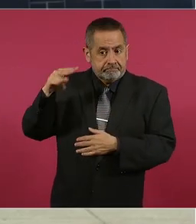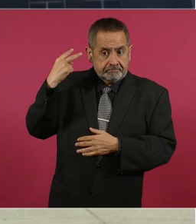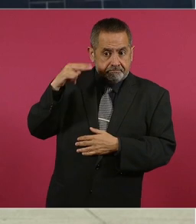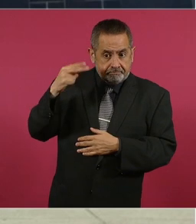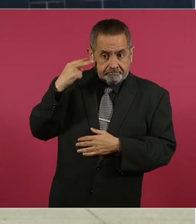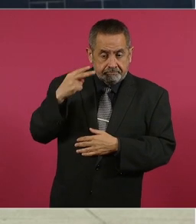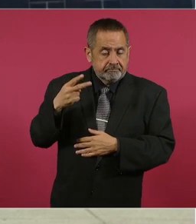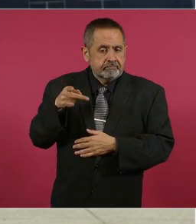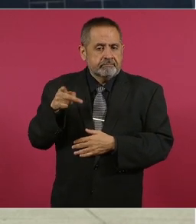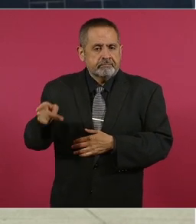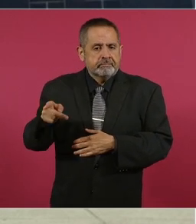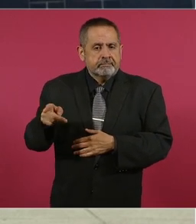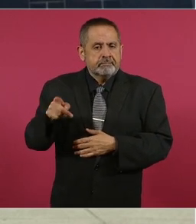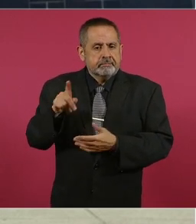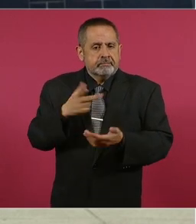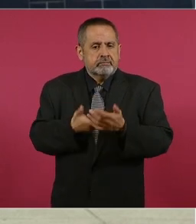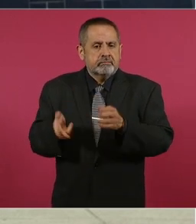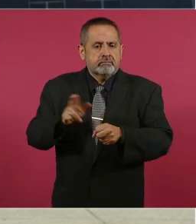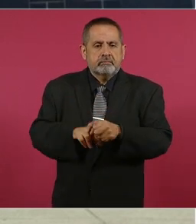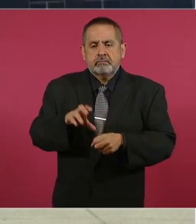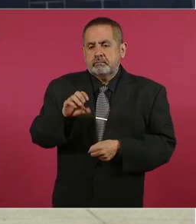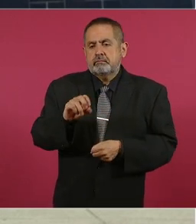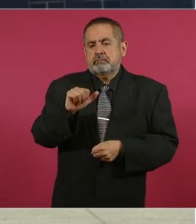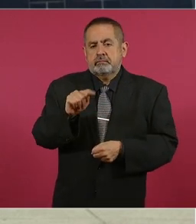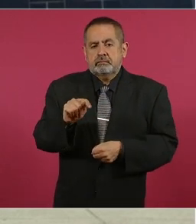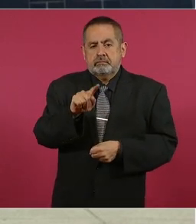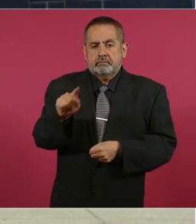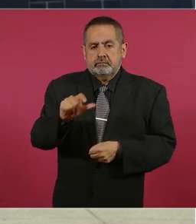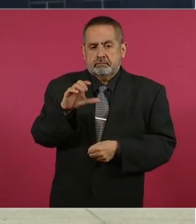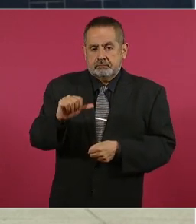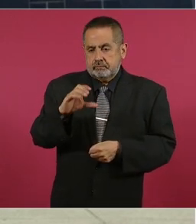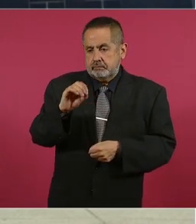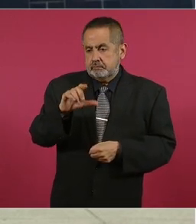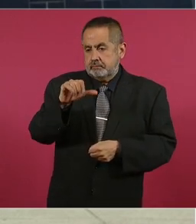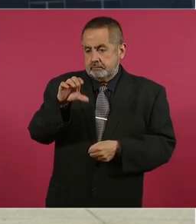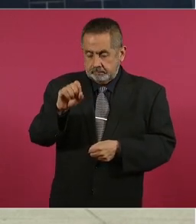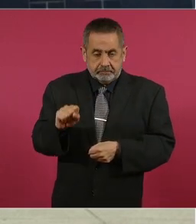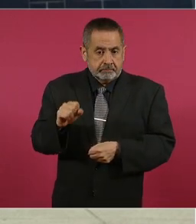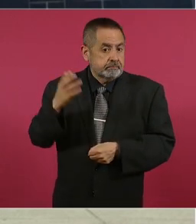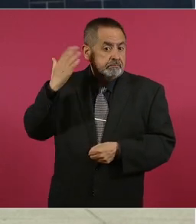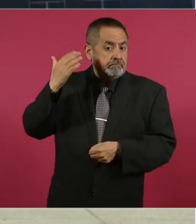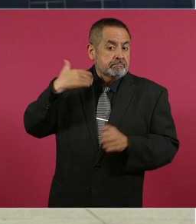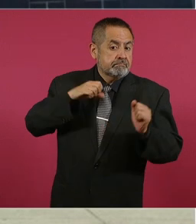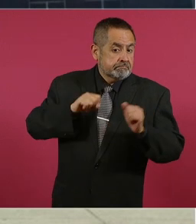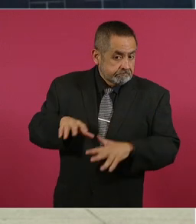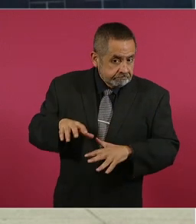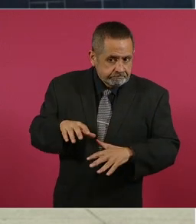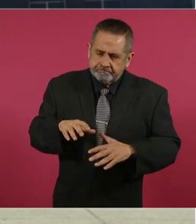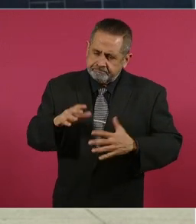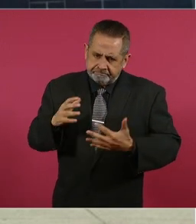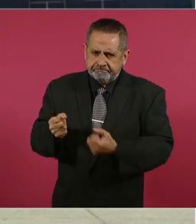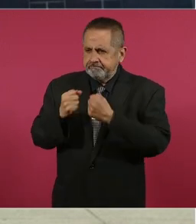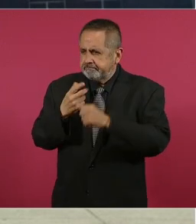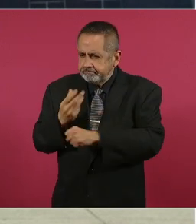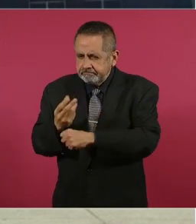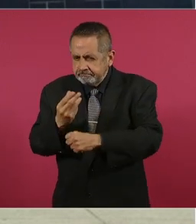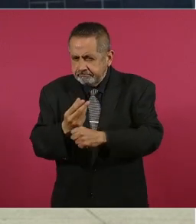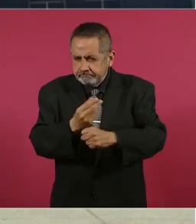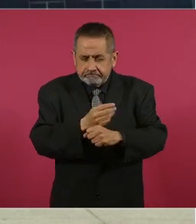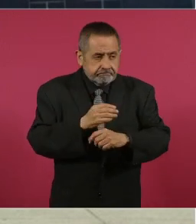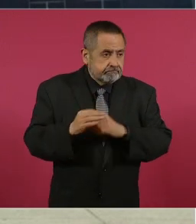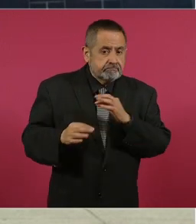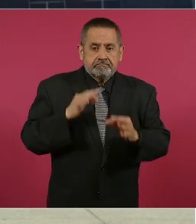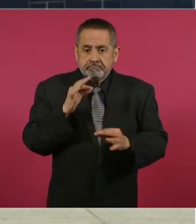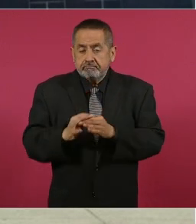de Coatzacoalcos, también de estos rescatados que se habían incluso hasta dicho que estaban concluidos, pero